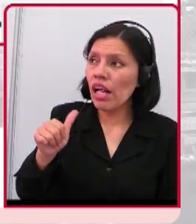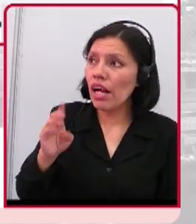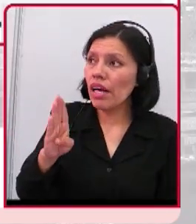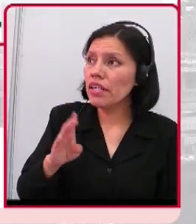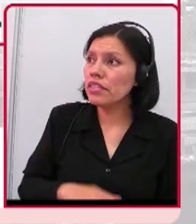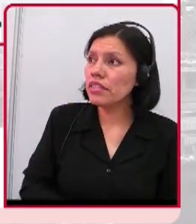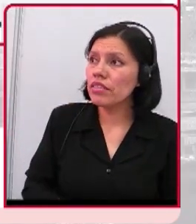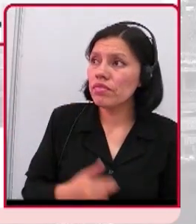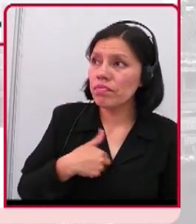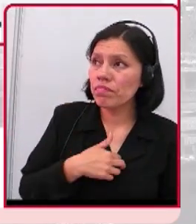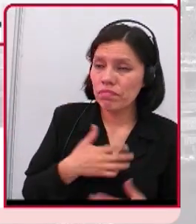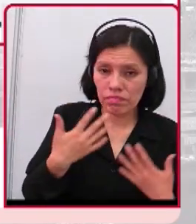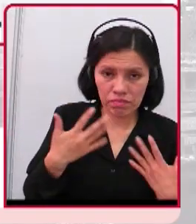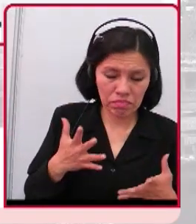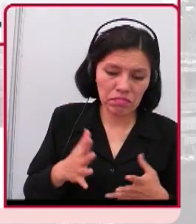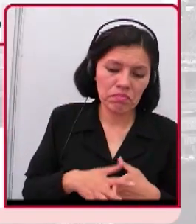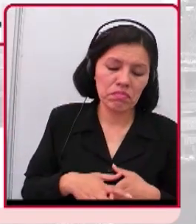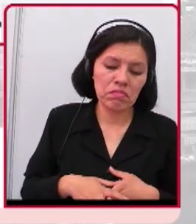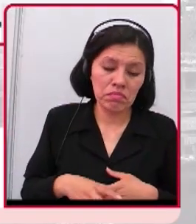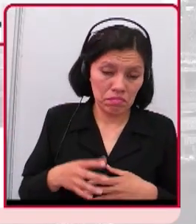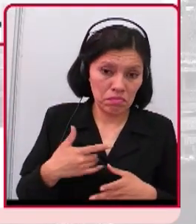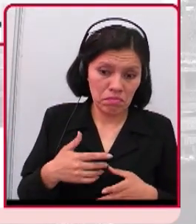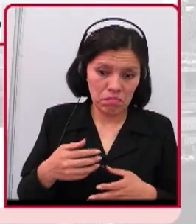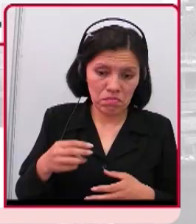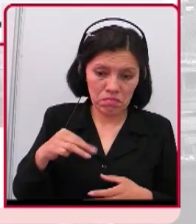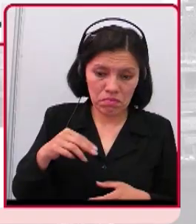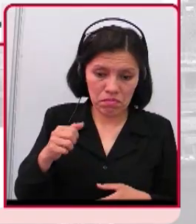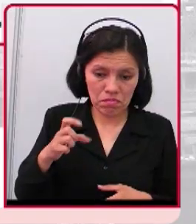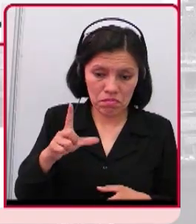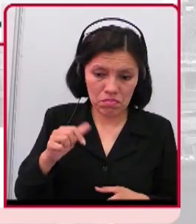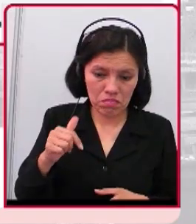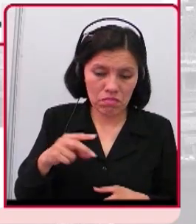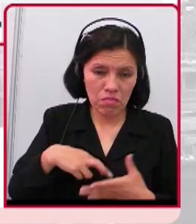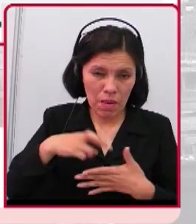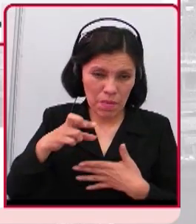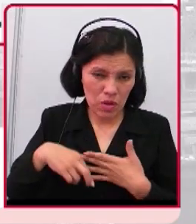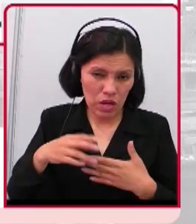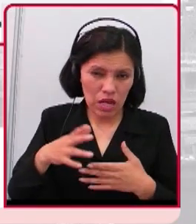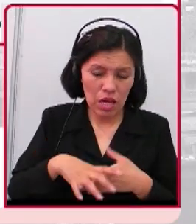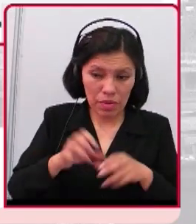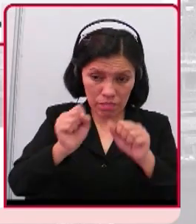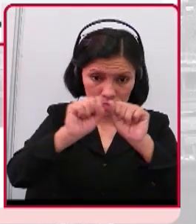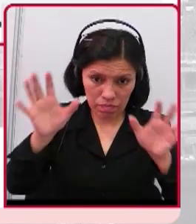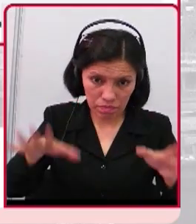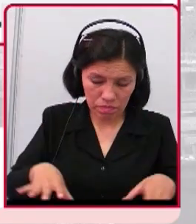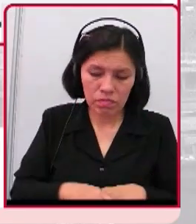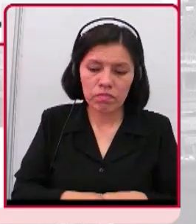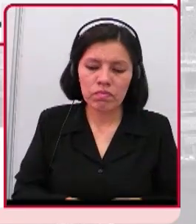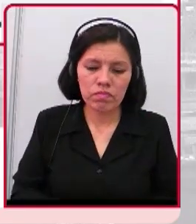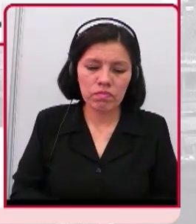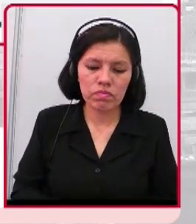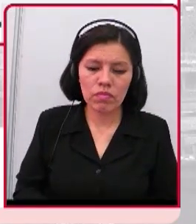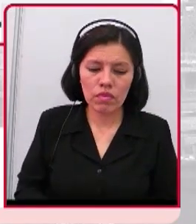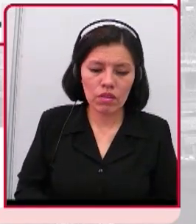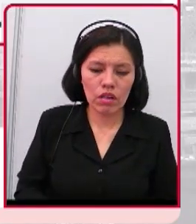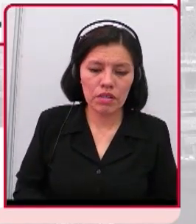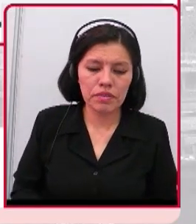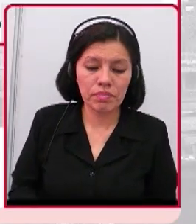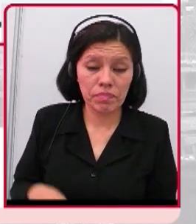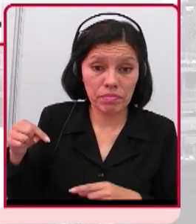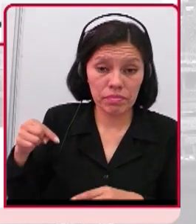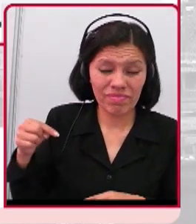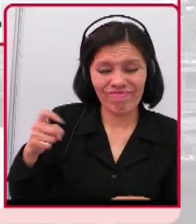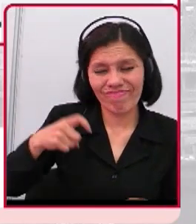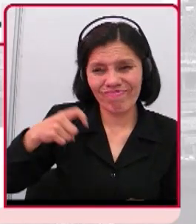básica, nosotros ya contábamos con una estación con esta licencia. Se requiere para estos casos hacer un